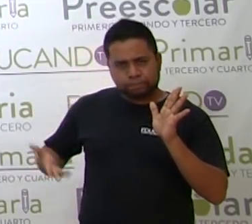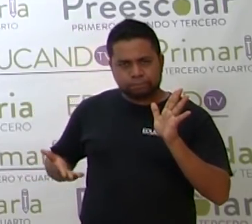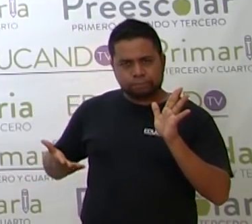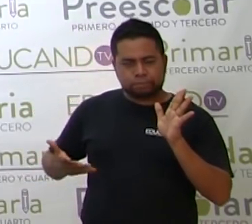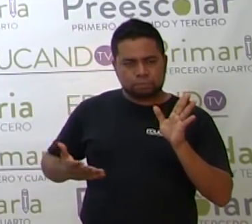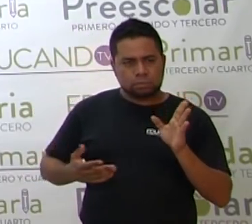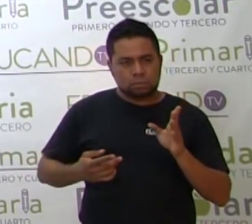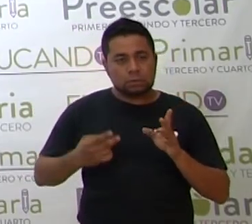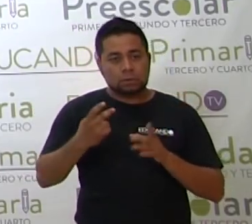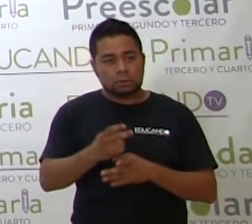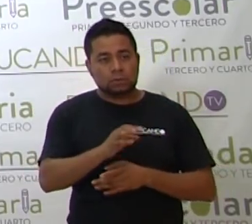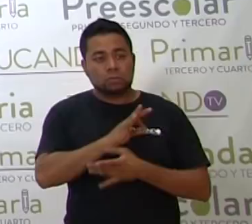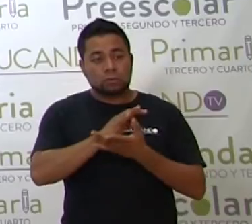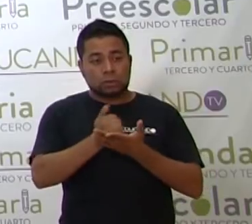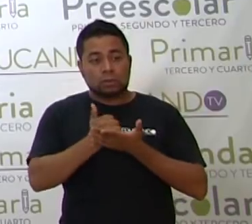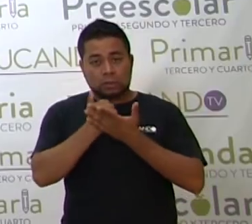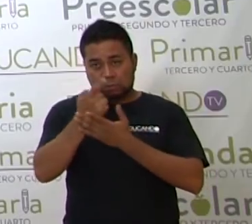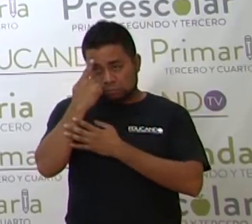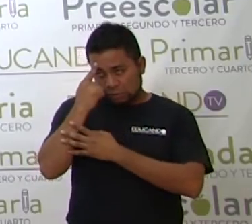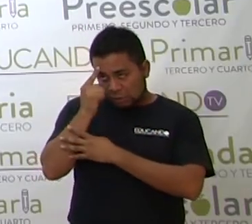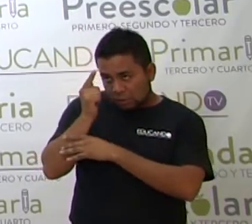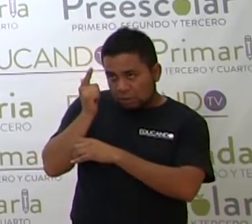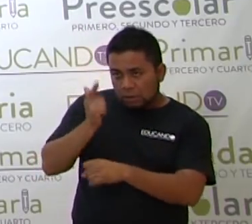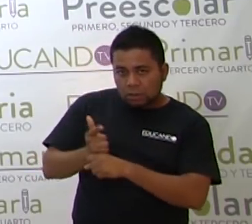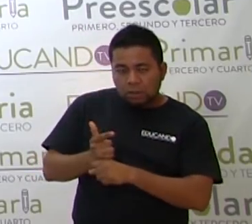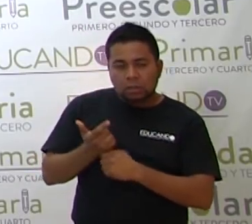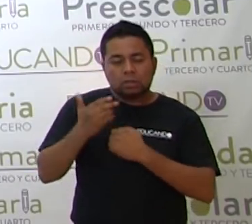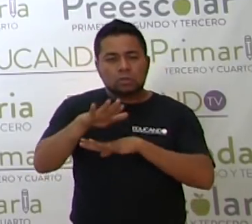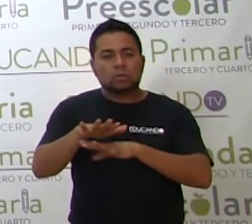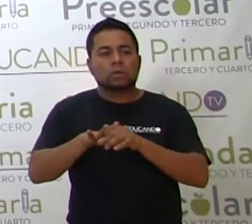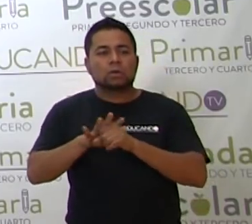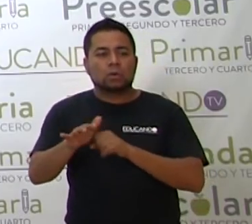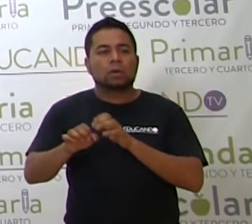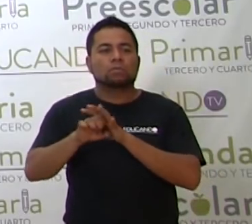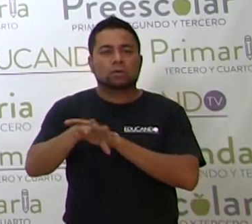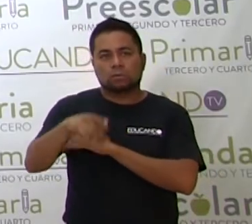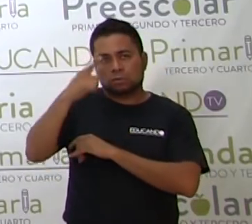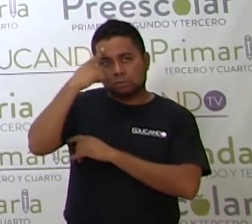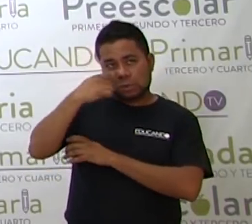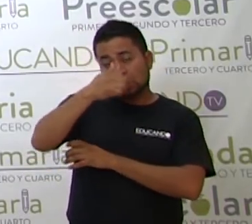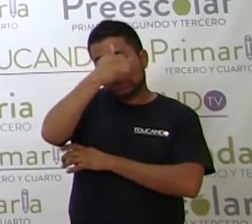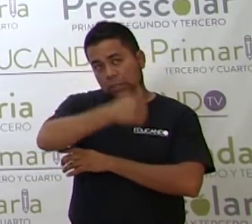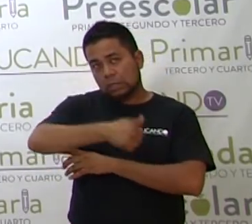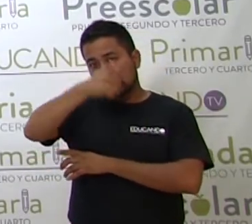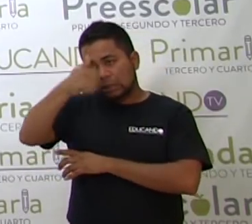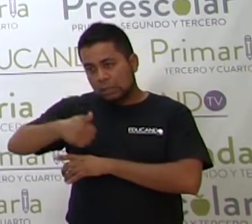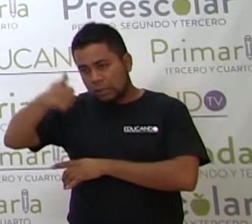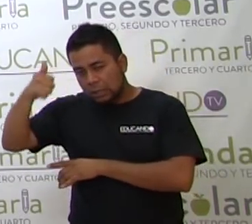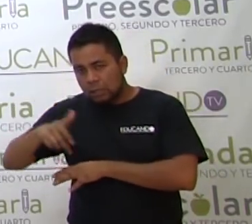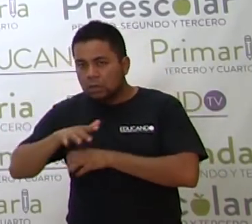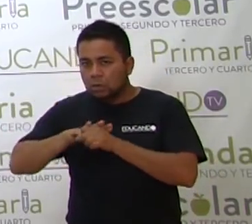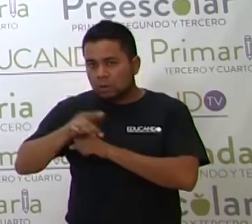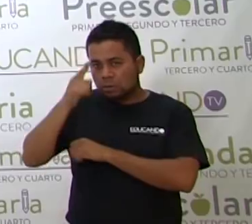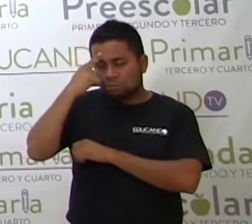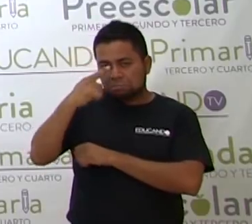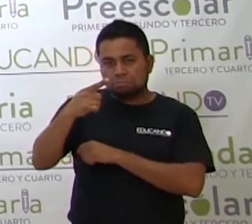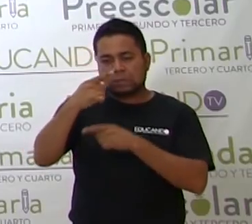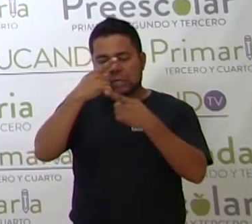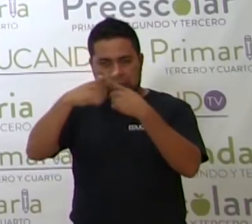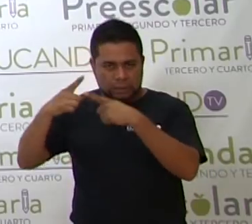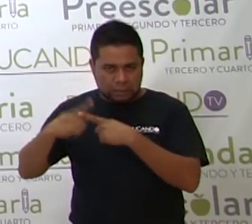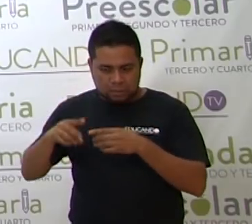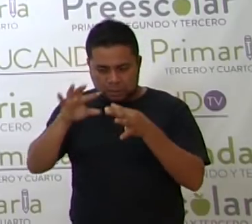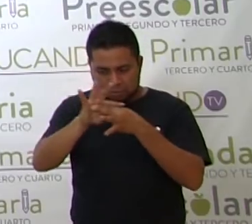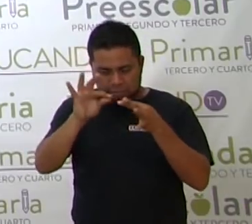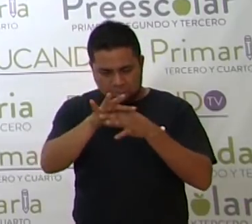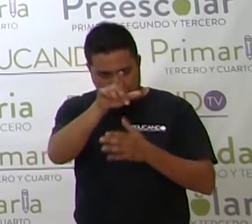traemos, y esto lo va a poder reflejar en lo que son cada uno de los tipos de descripciones que